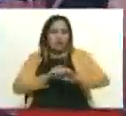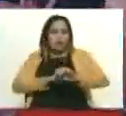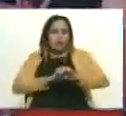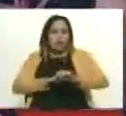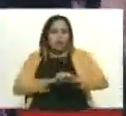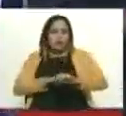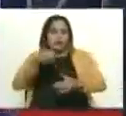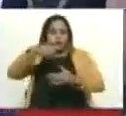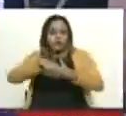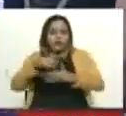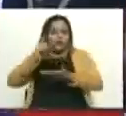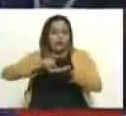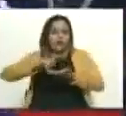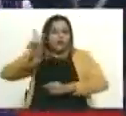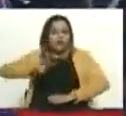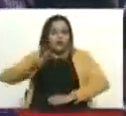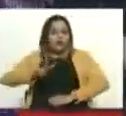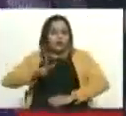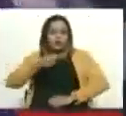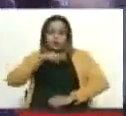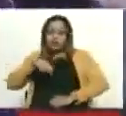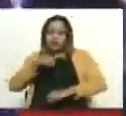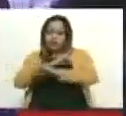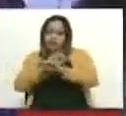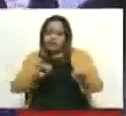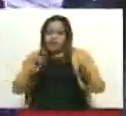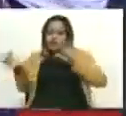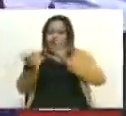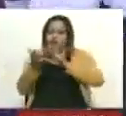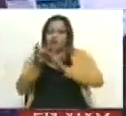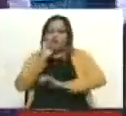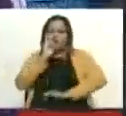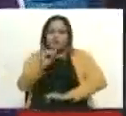la parroquia El Valle y con esto vamos a despedir el presente avance informativo. Adelante.